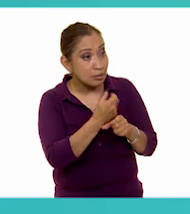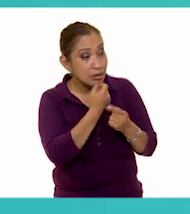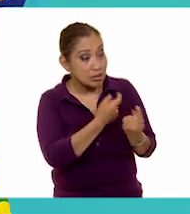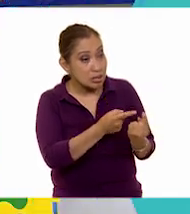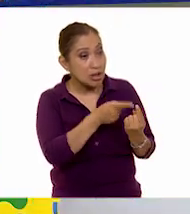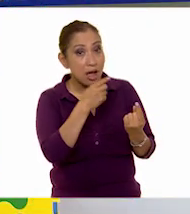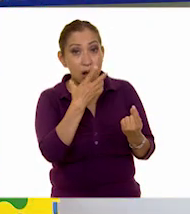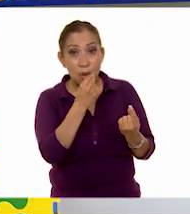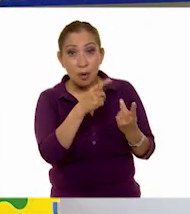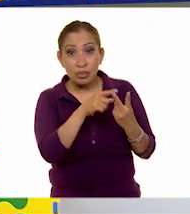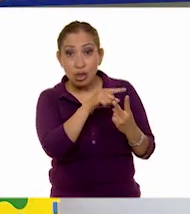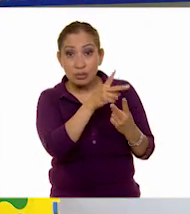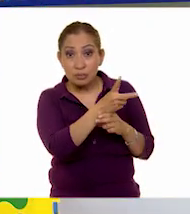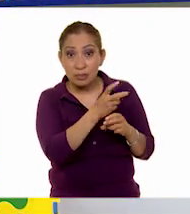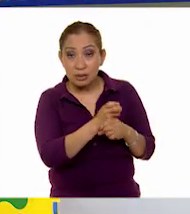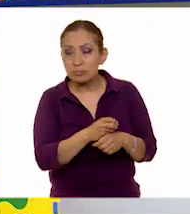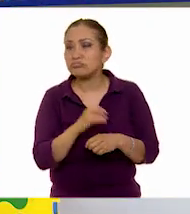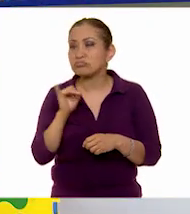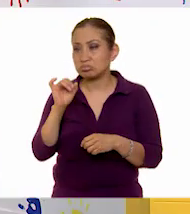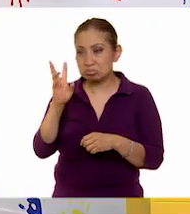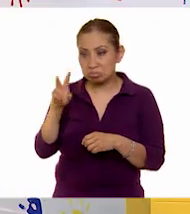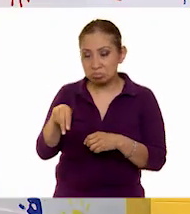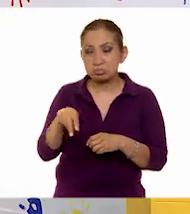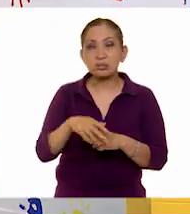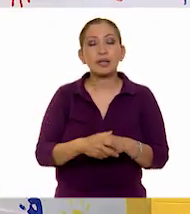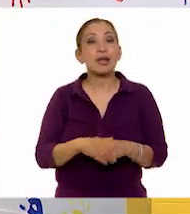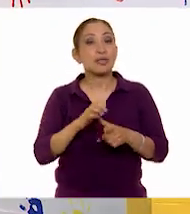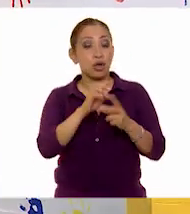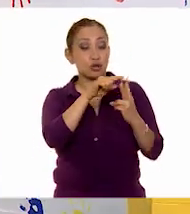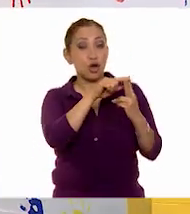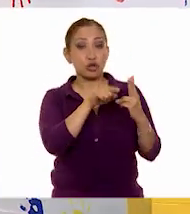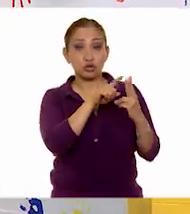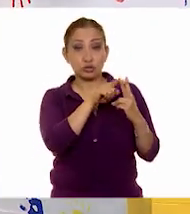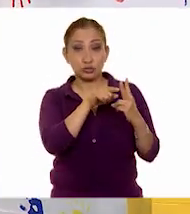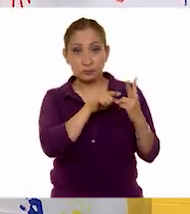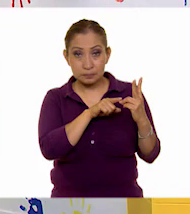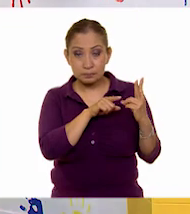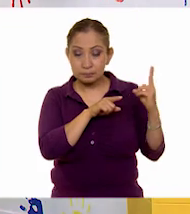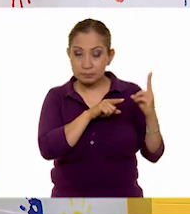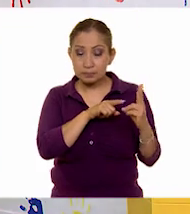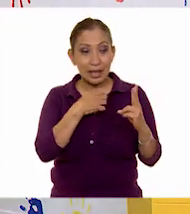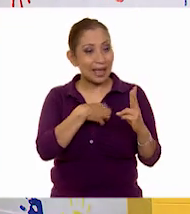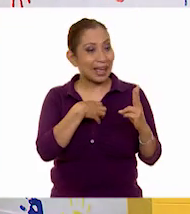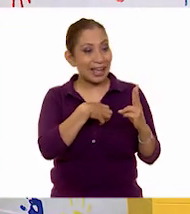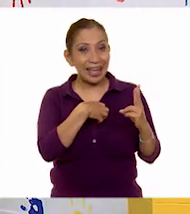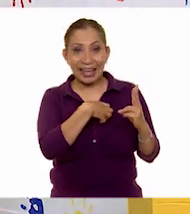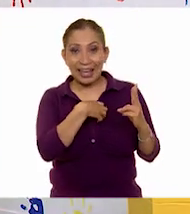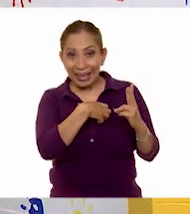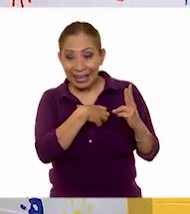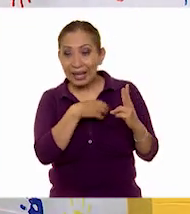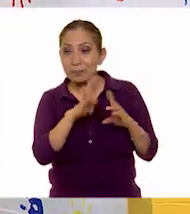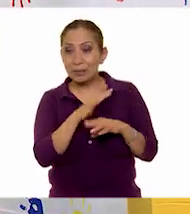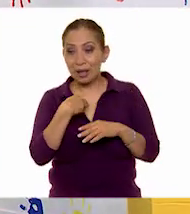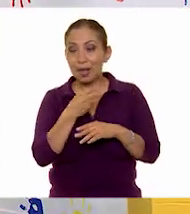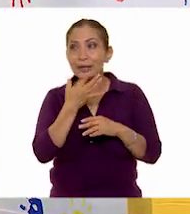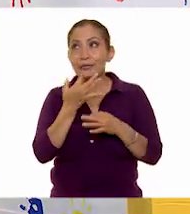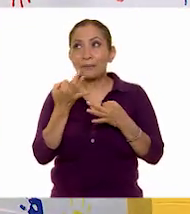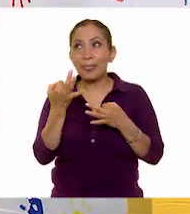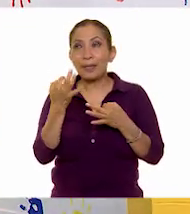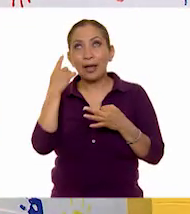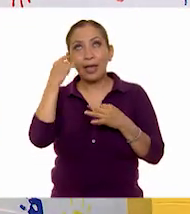y al lobo. Así es. Así que los dos se pusieron muy contentos, ¿sí?, ya que se les